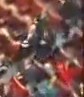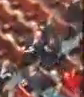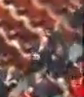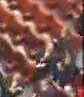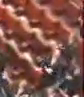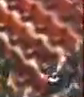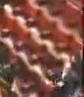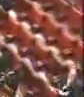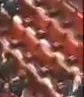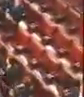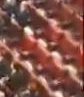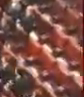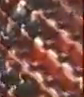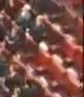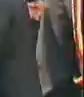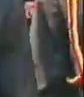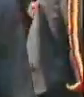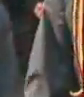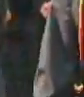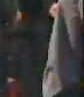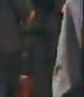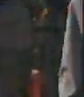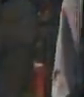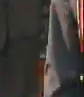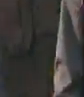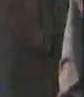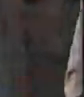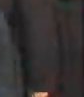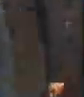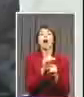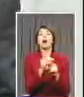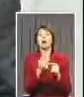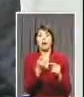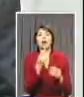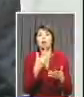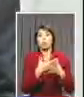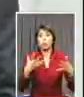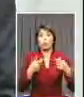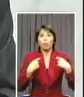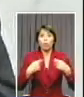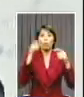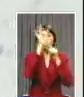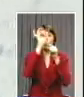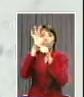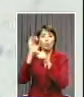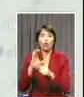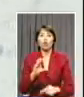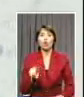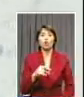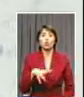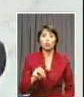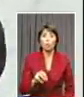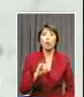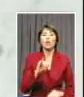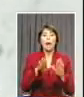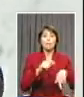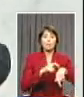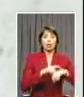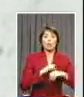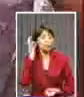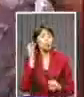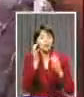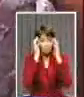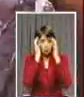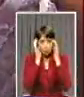Un nuevo mensaje presidencial también es oportunidad para recordar los anuncios del anterior y evaluar la gestión del gobierno a partir de sus propias